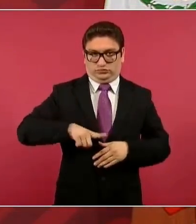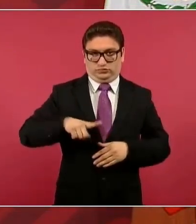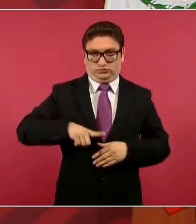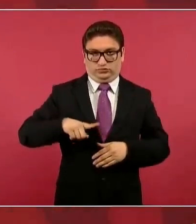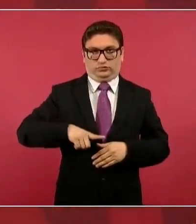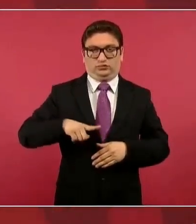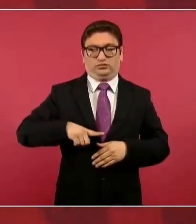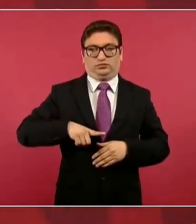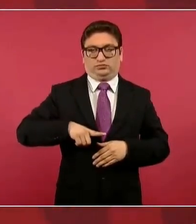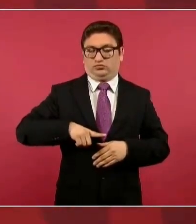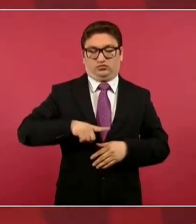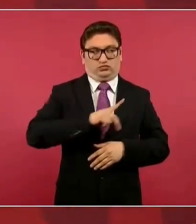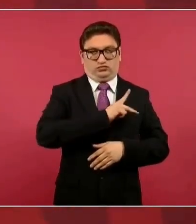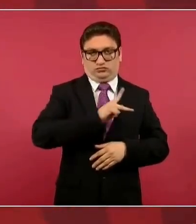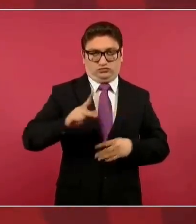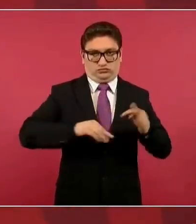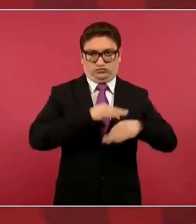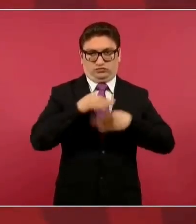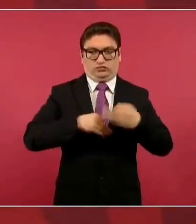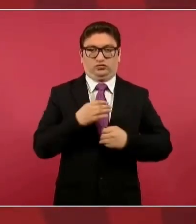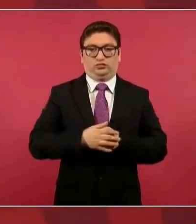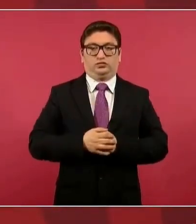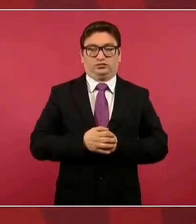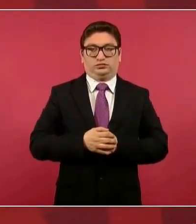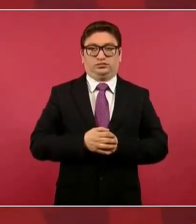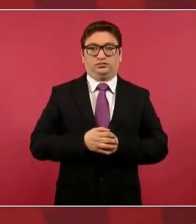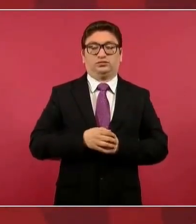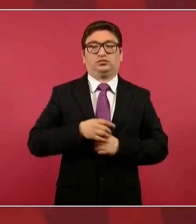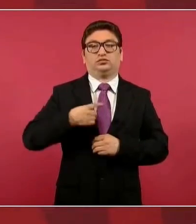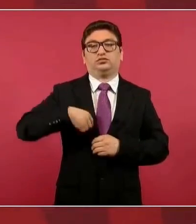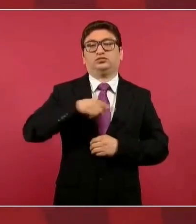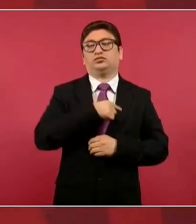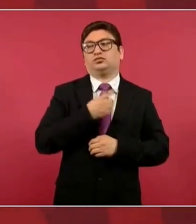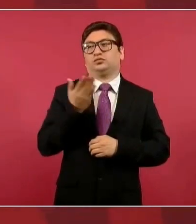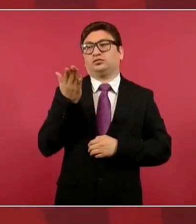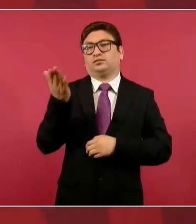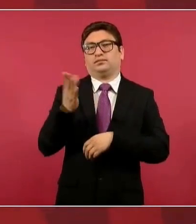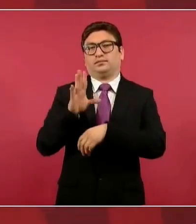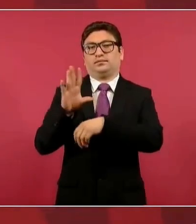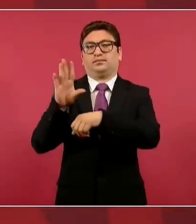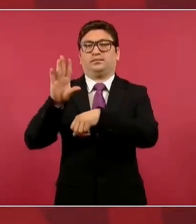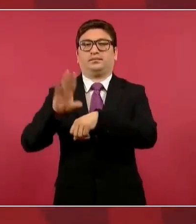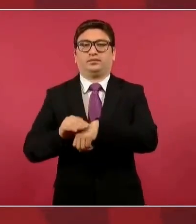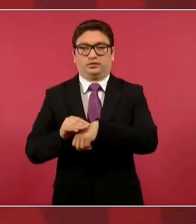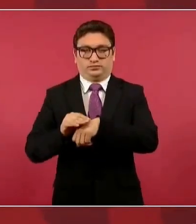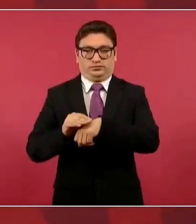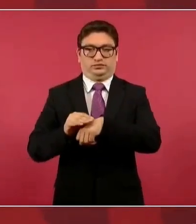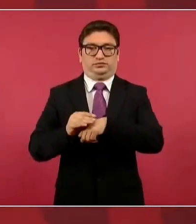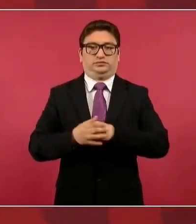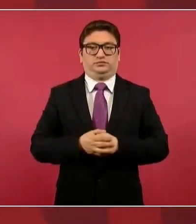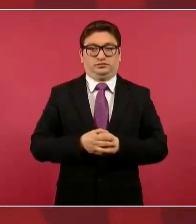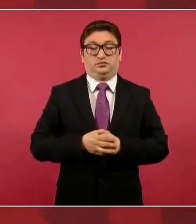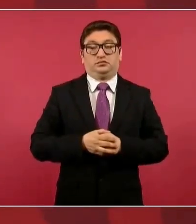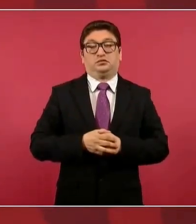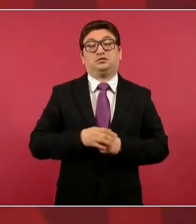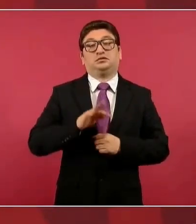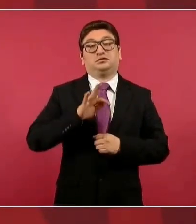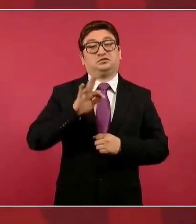para todo el gobierno, también tendríamos que pedir permiso y es